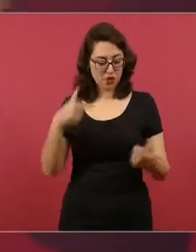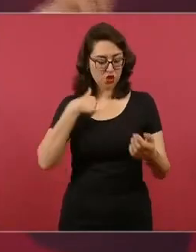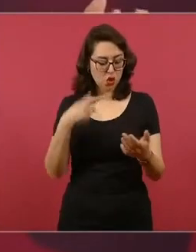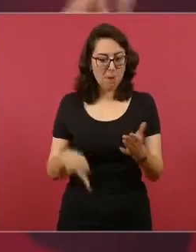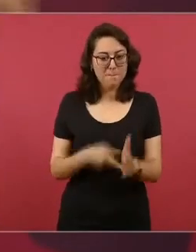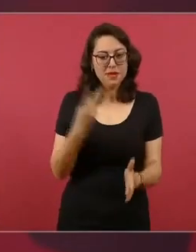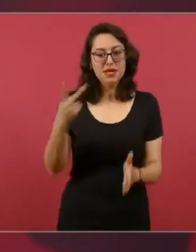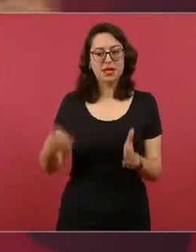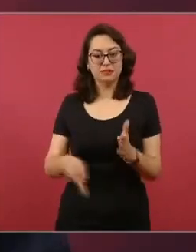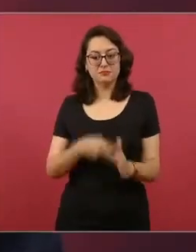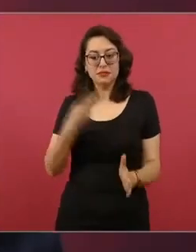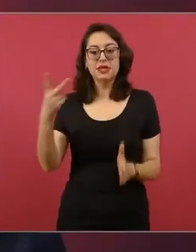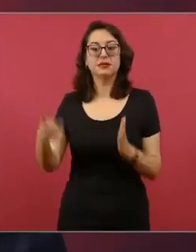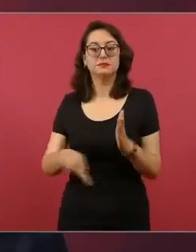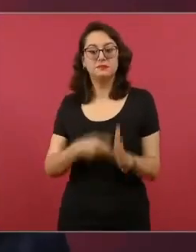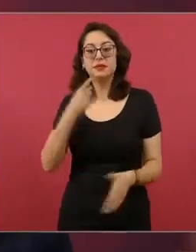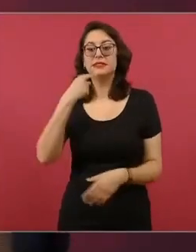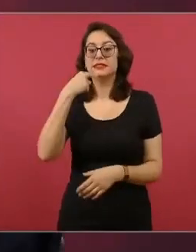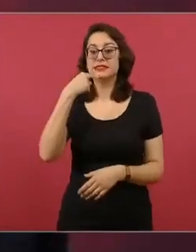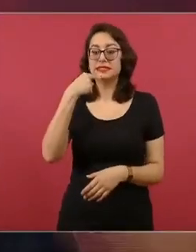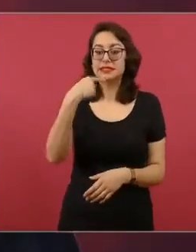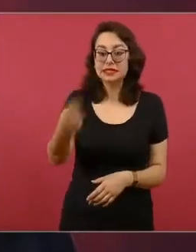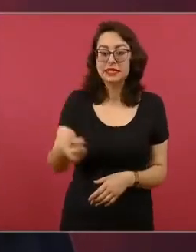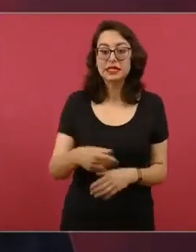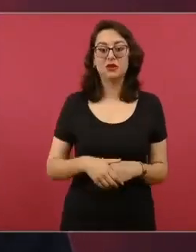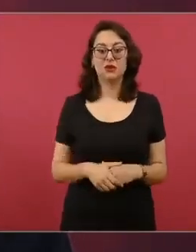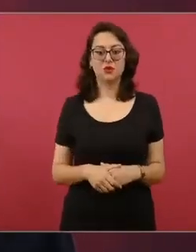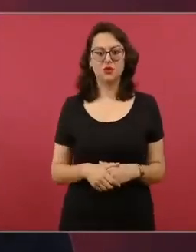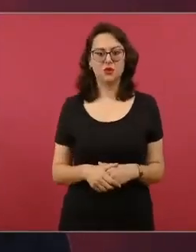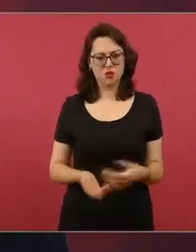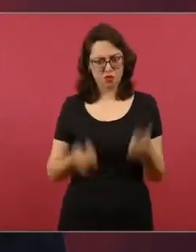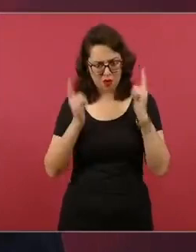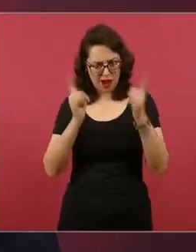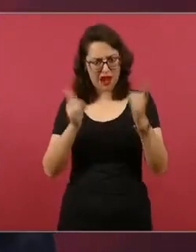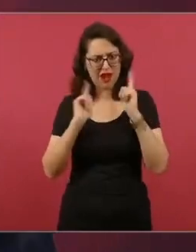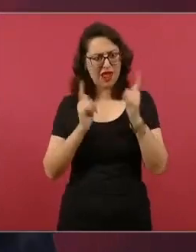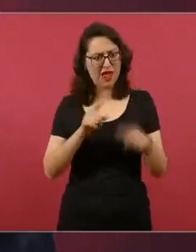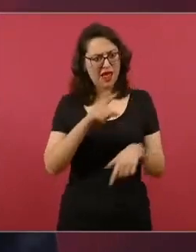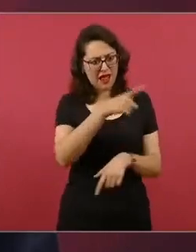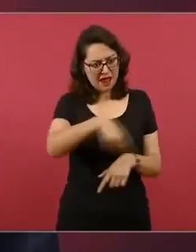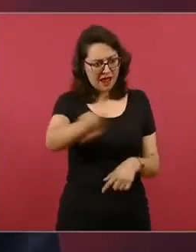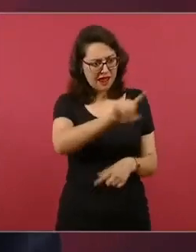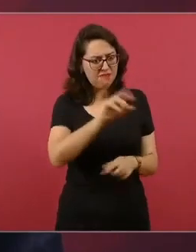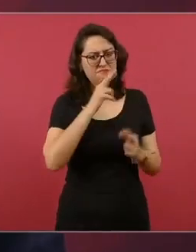porque hasta ahora nuestros opositores no